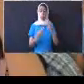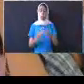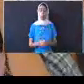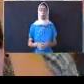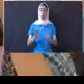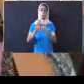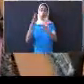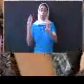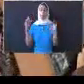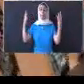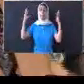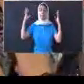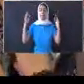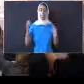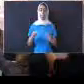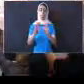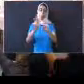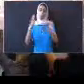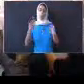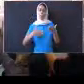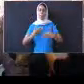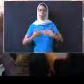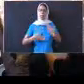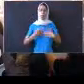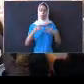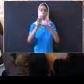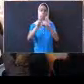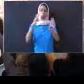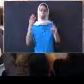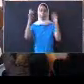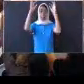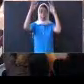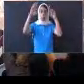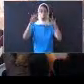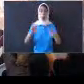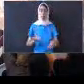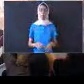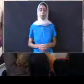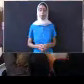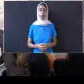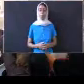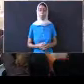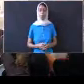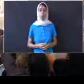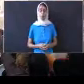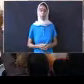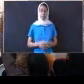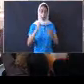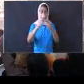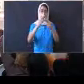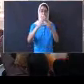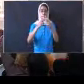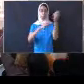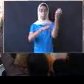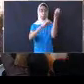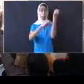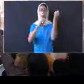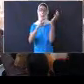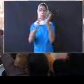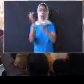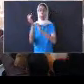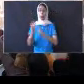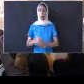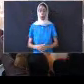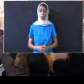de alegría. Puertas de gozo. Puertas de lluvia. En el nombre poderoso de